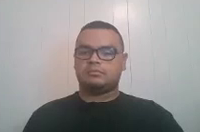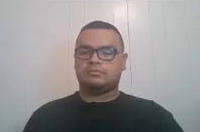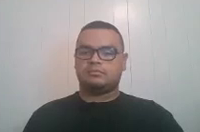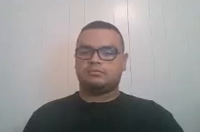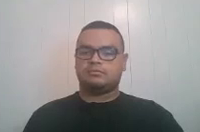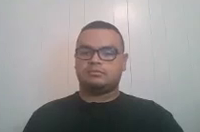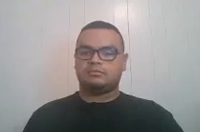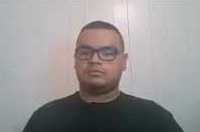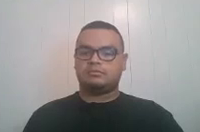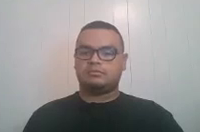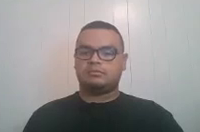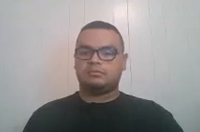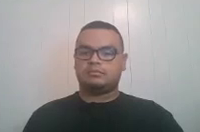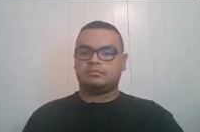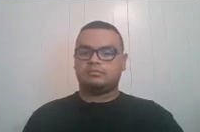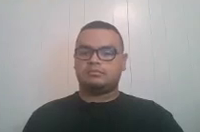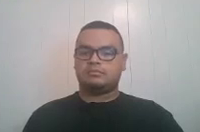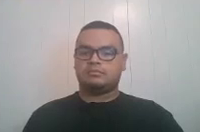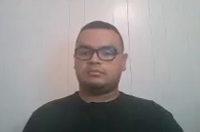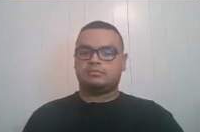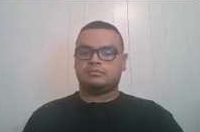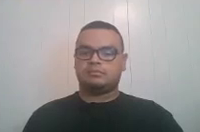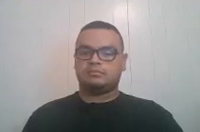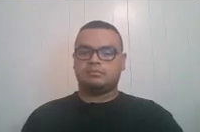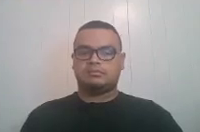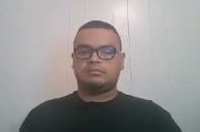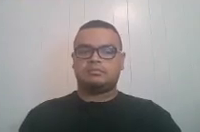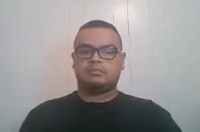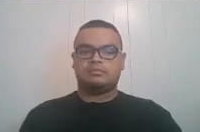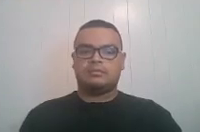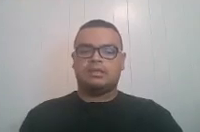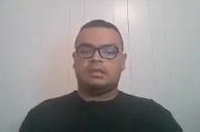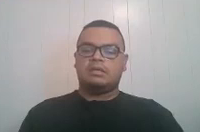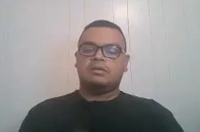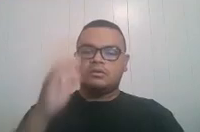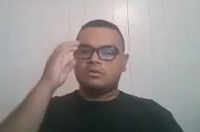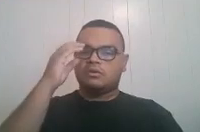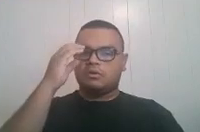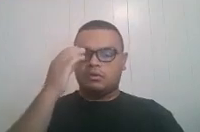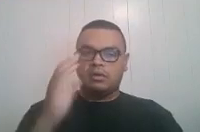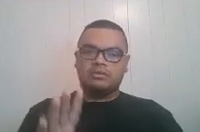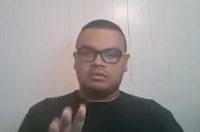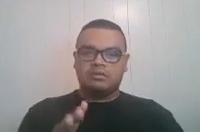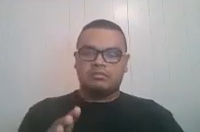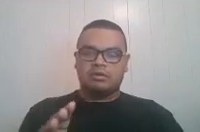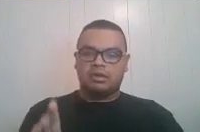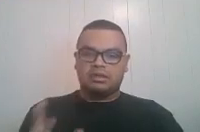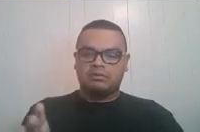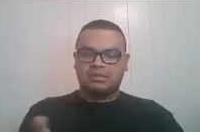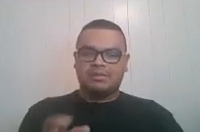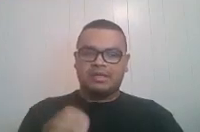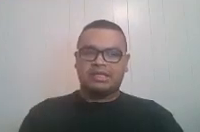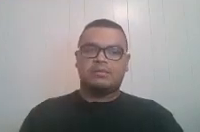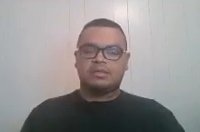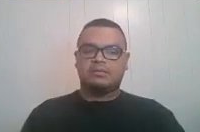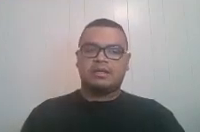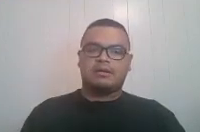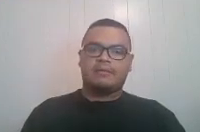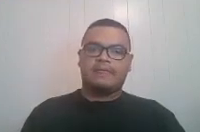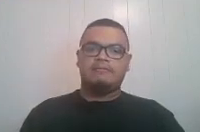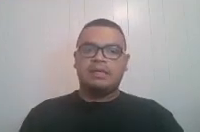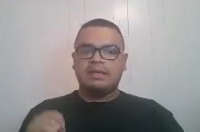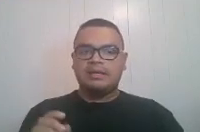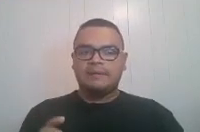Jesús. No hay otro. El único mediador ante Dios Padre. Yo con esta última parte vamos a